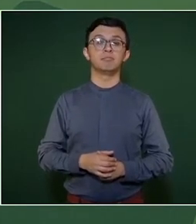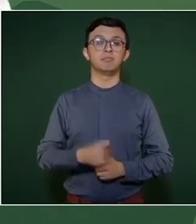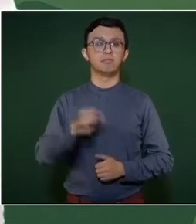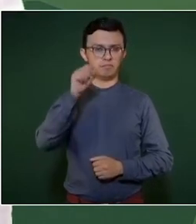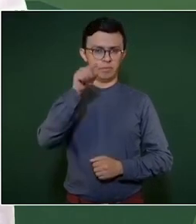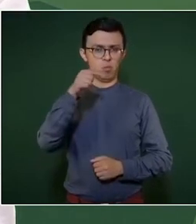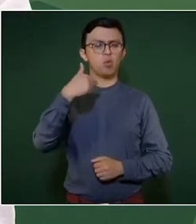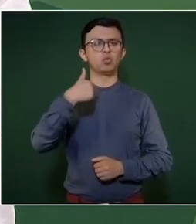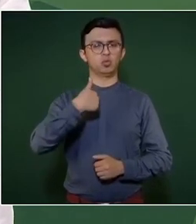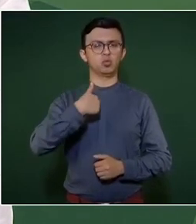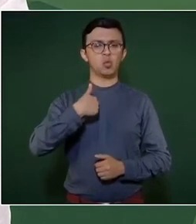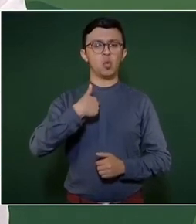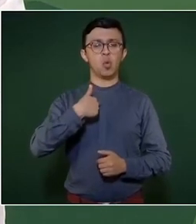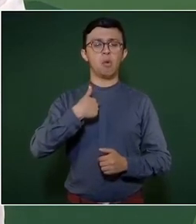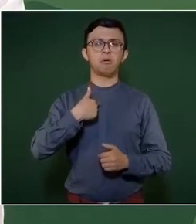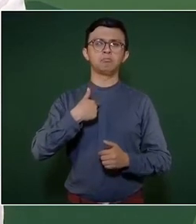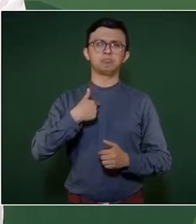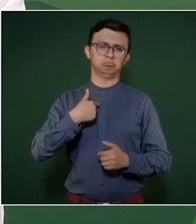estoy seguro que